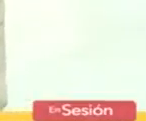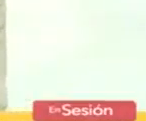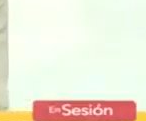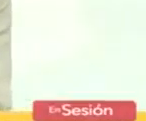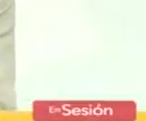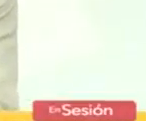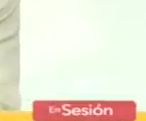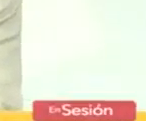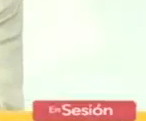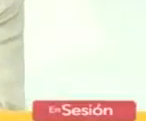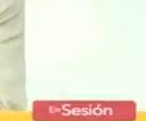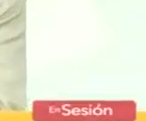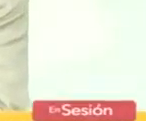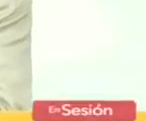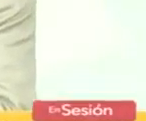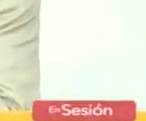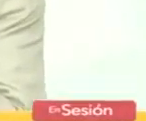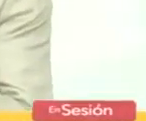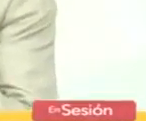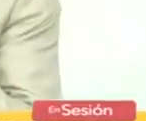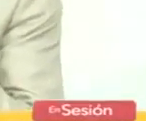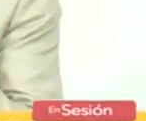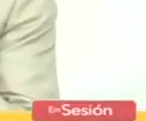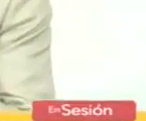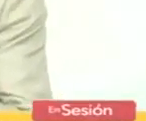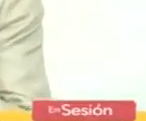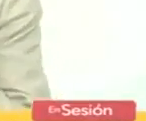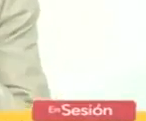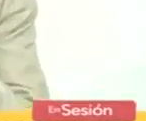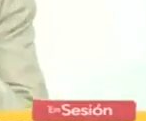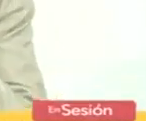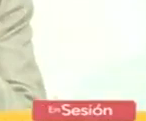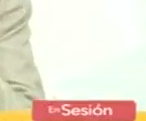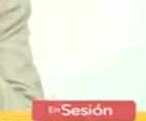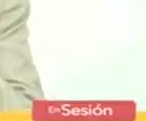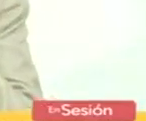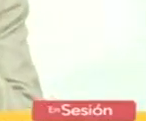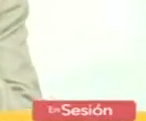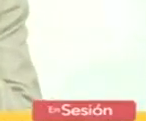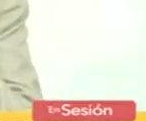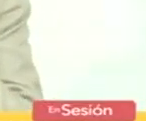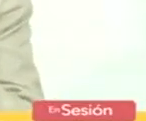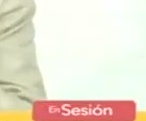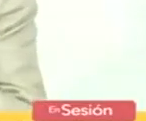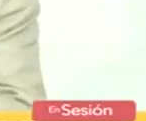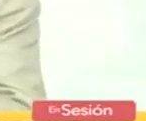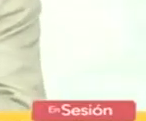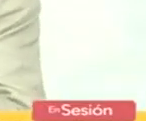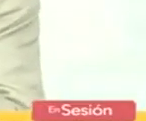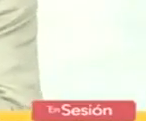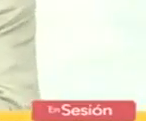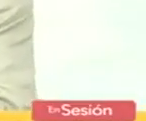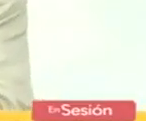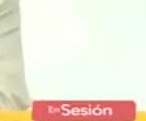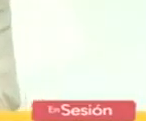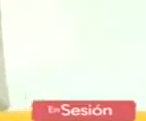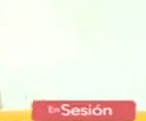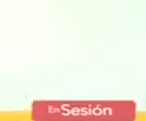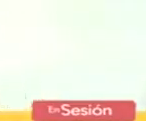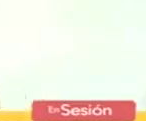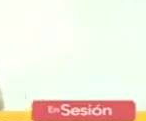de testimonio en mi condición de testigo de los hechos del pasado 4